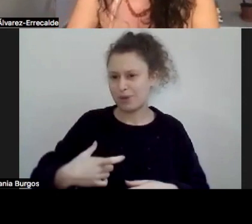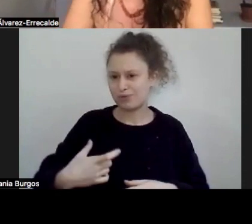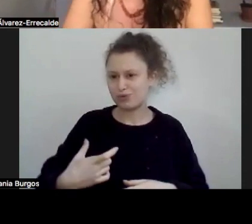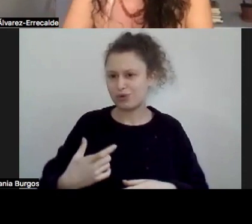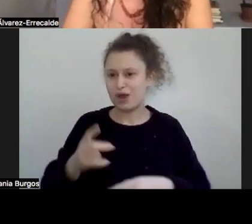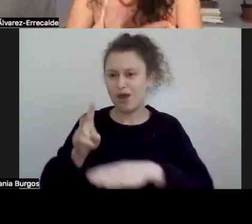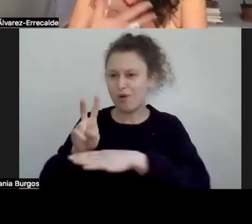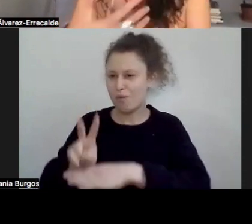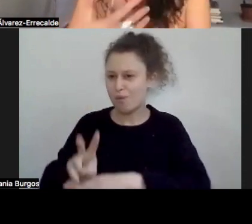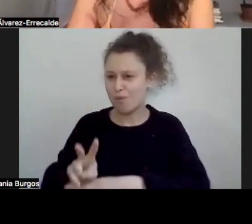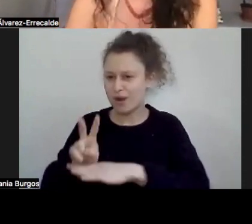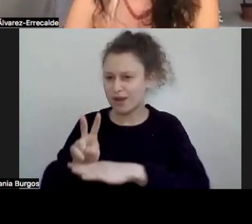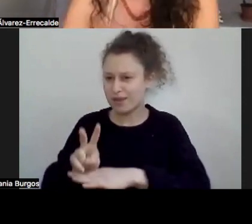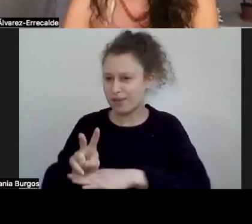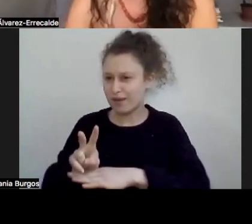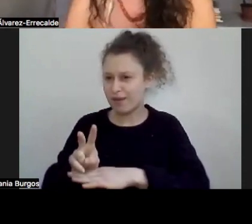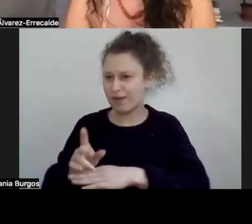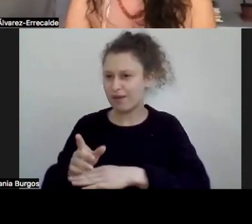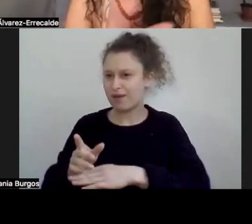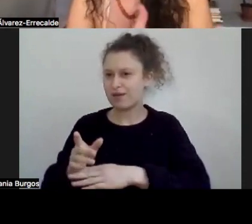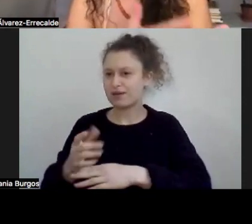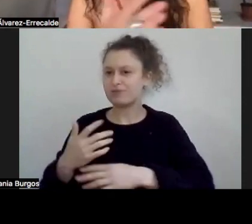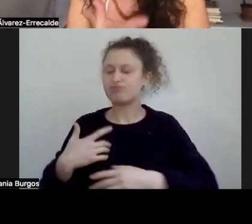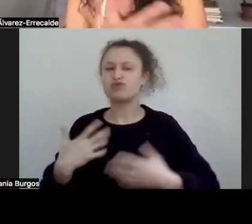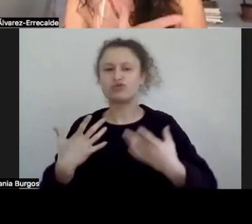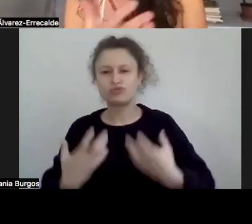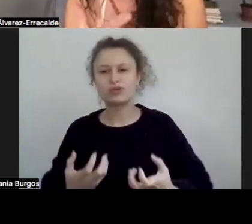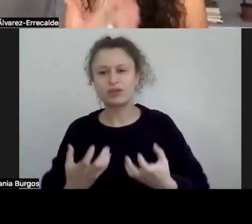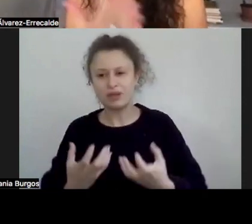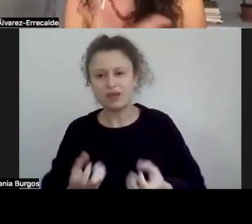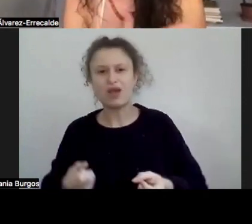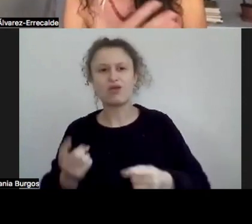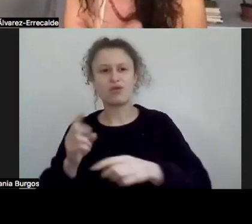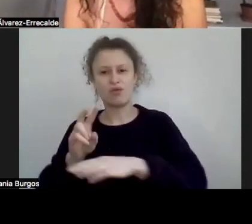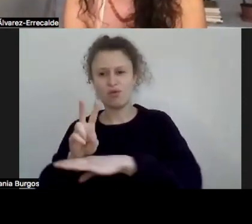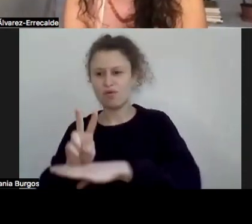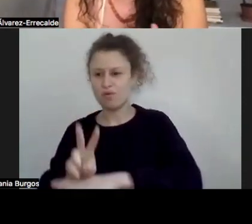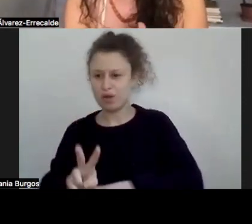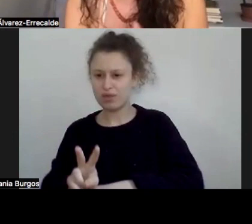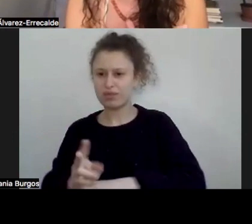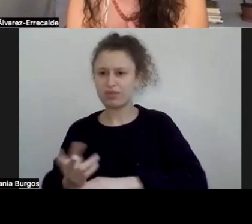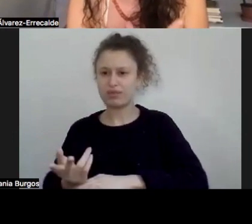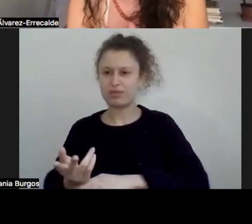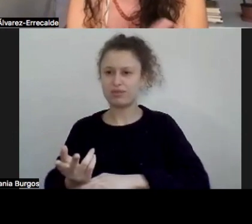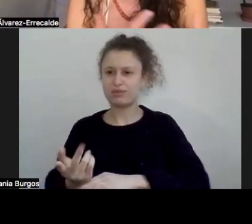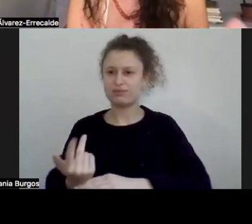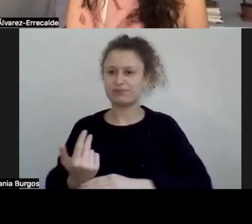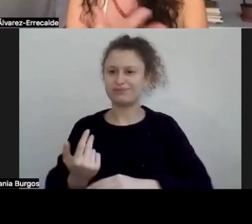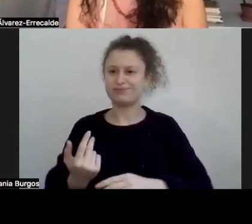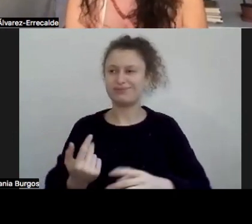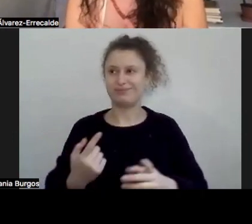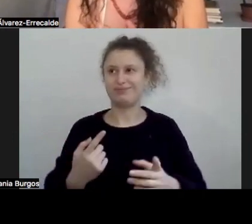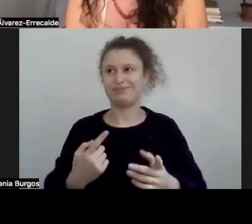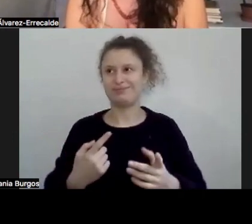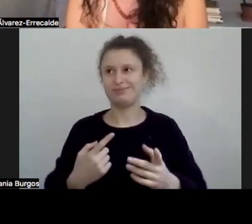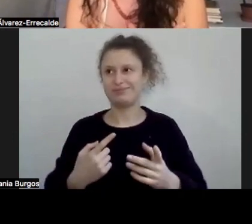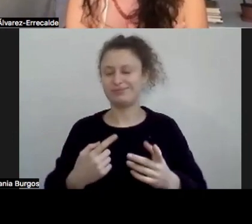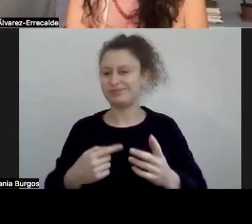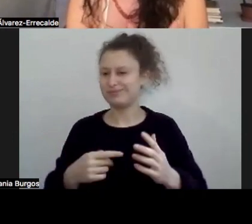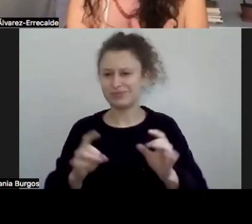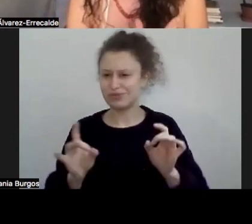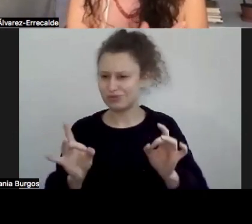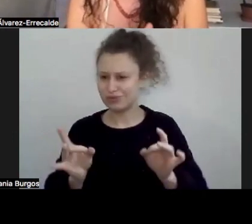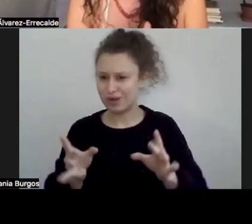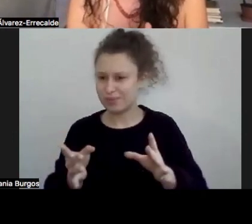haciendo a conciencia y se está acompañando, o sea, todos los ámbitos que están implicados en el cuidado, ¿no? Que no es solamente cuidar en casa,